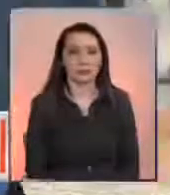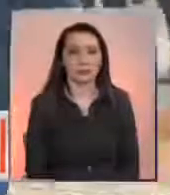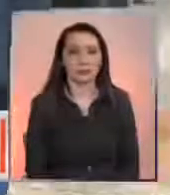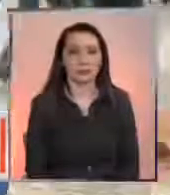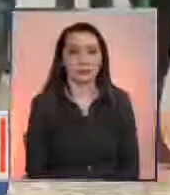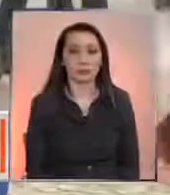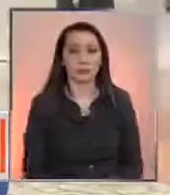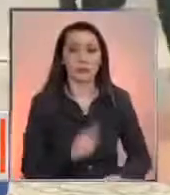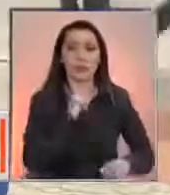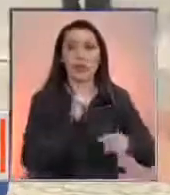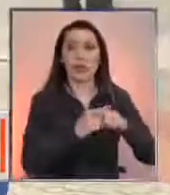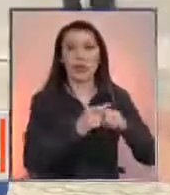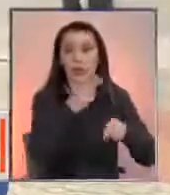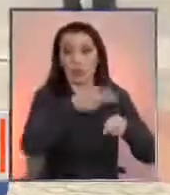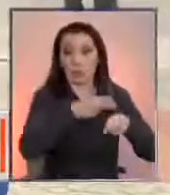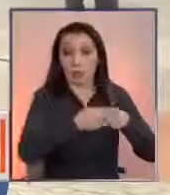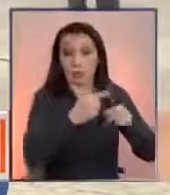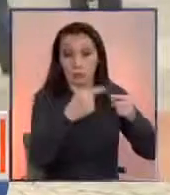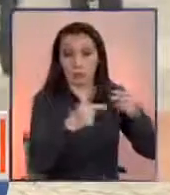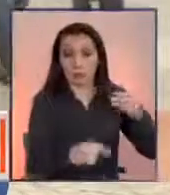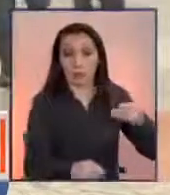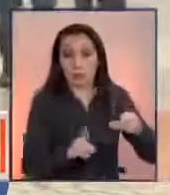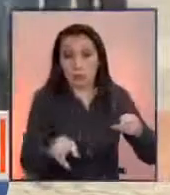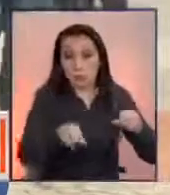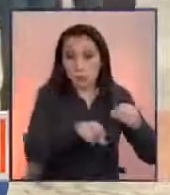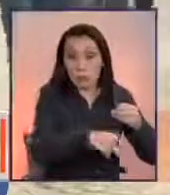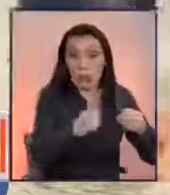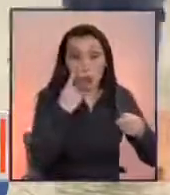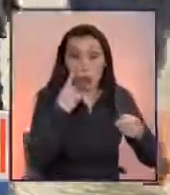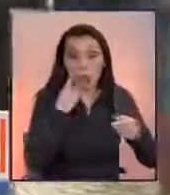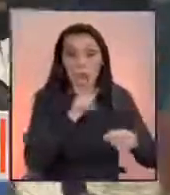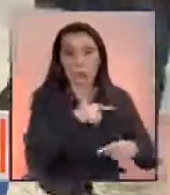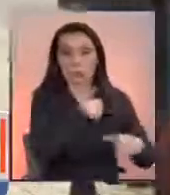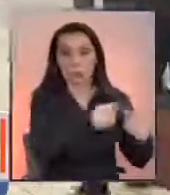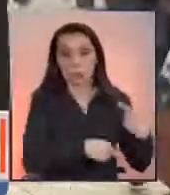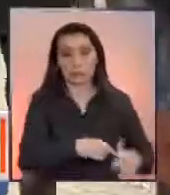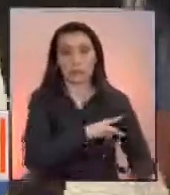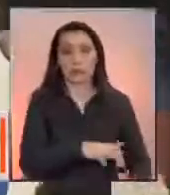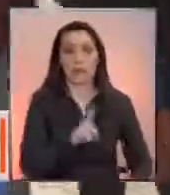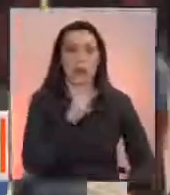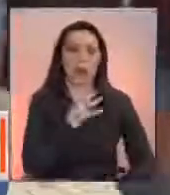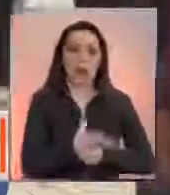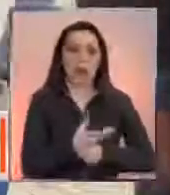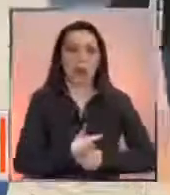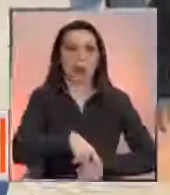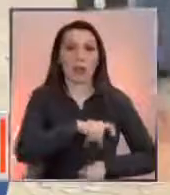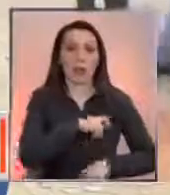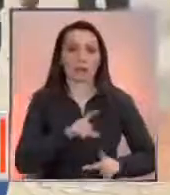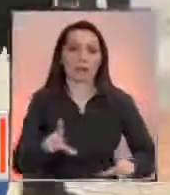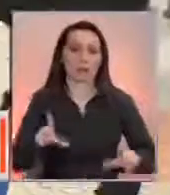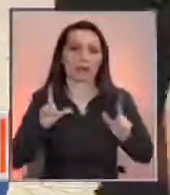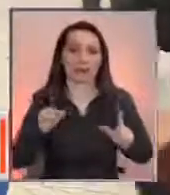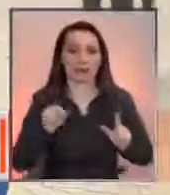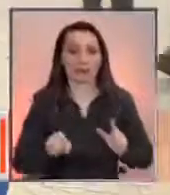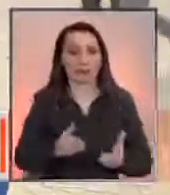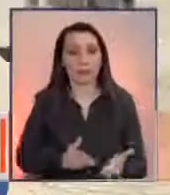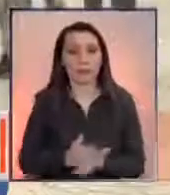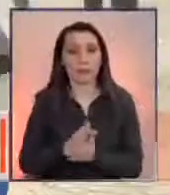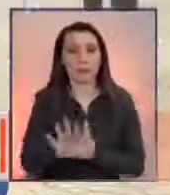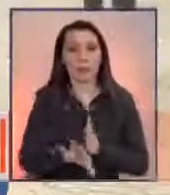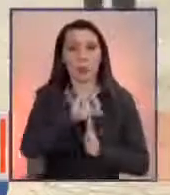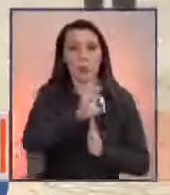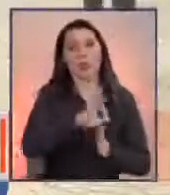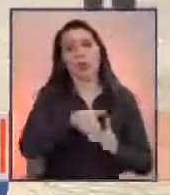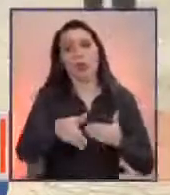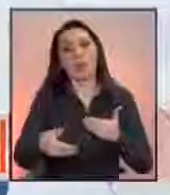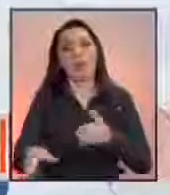Los apellidos más comunes lo dejan de manifiesto. La historia de Chile tiene a los españoles como protagonistas desde el descubrimiento y